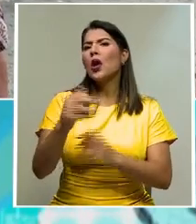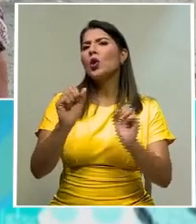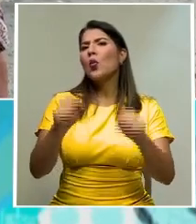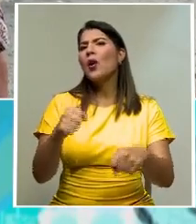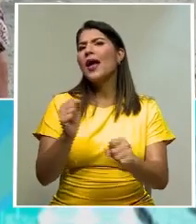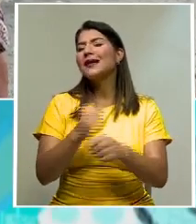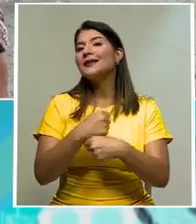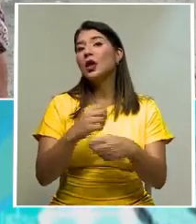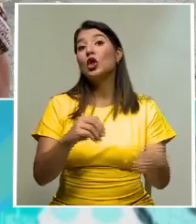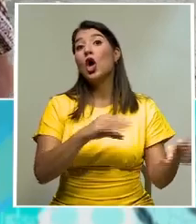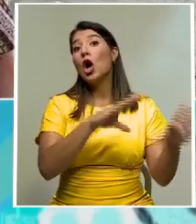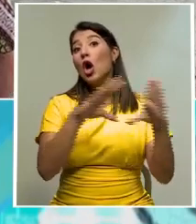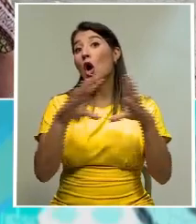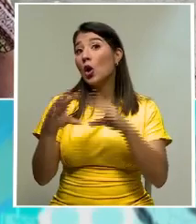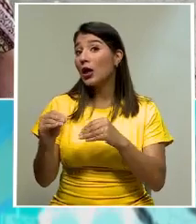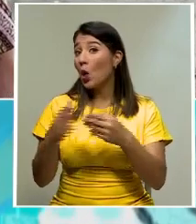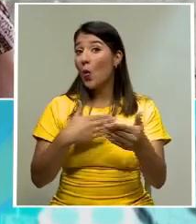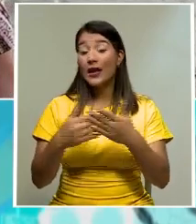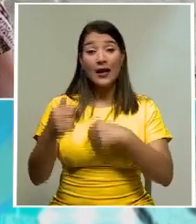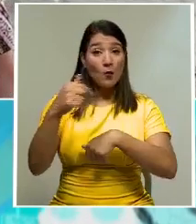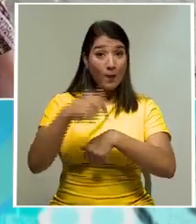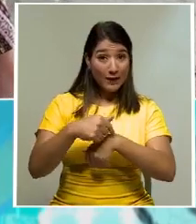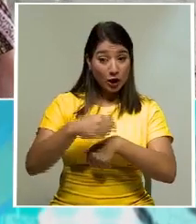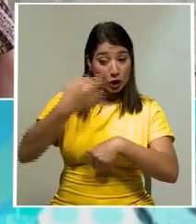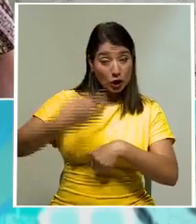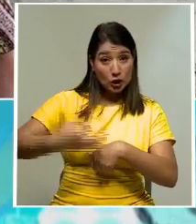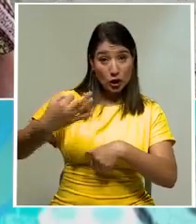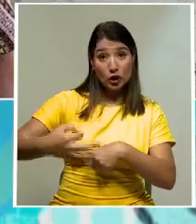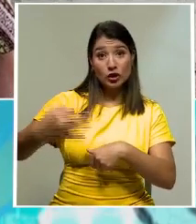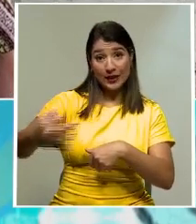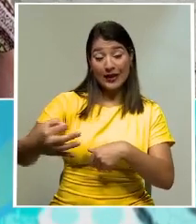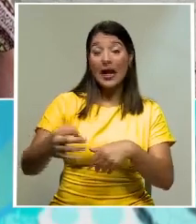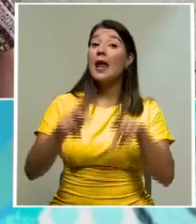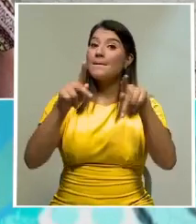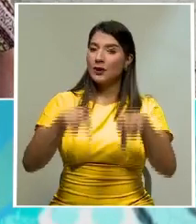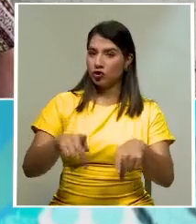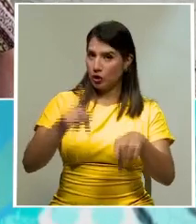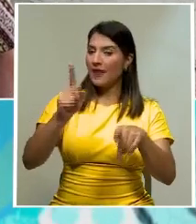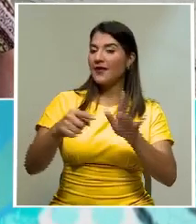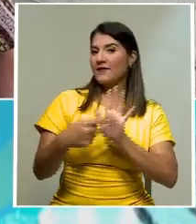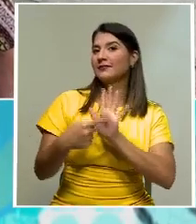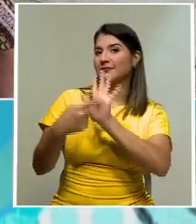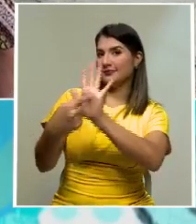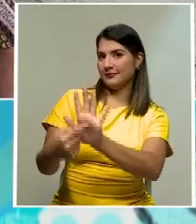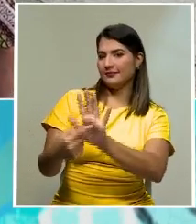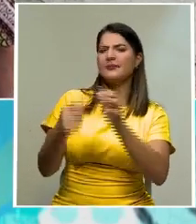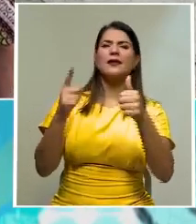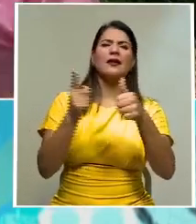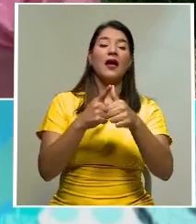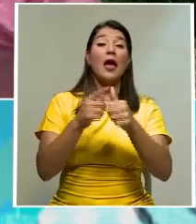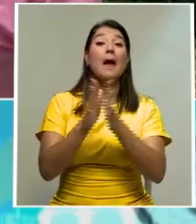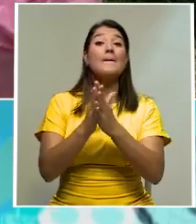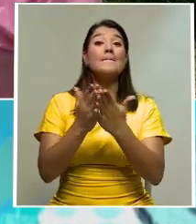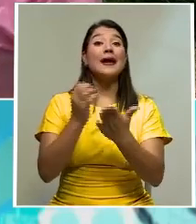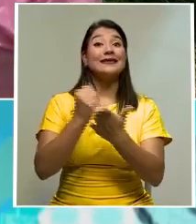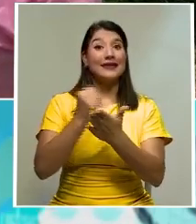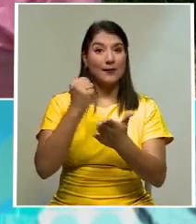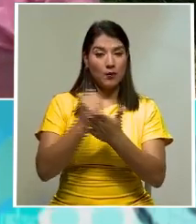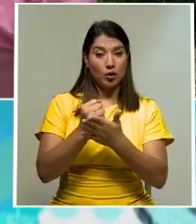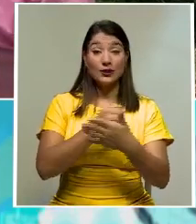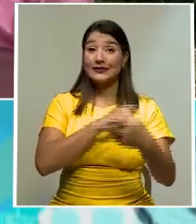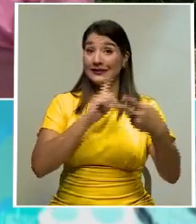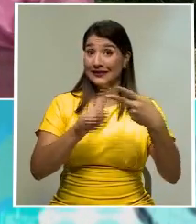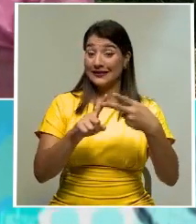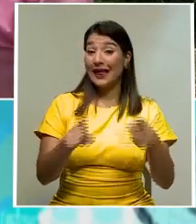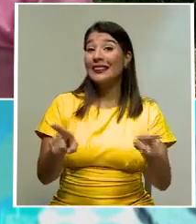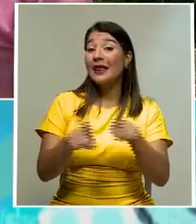días de la semana. El viajero también deberá presentar como requisito su pasaporte y se recomienda también al